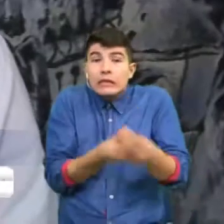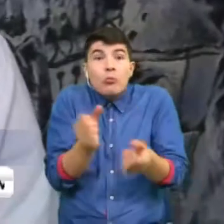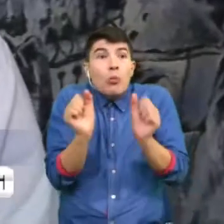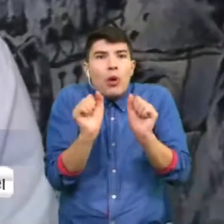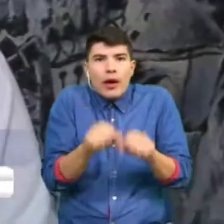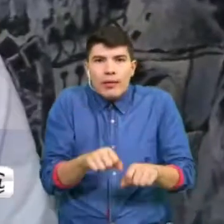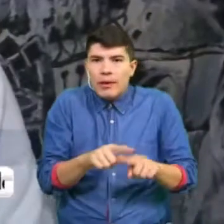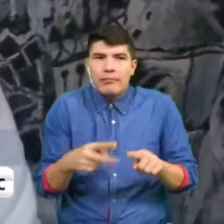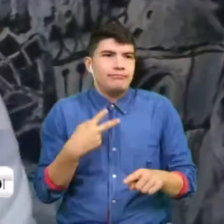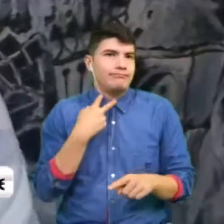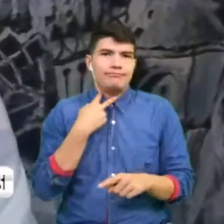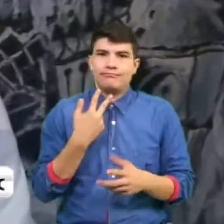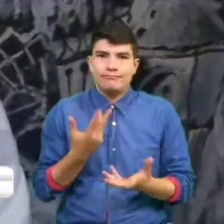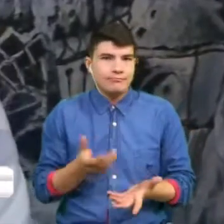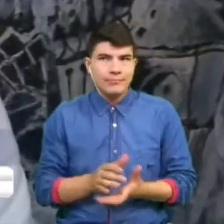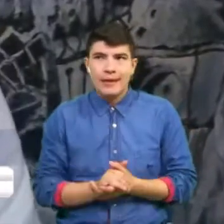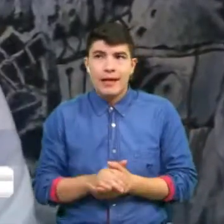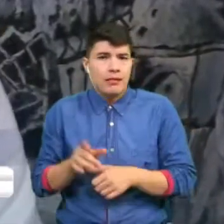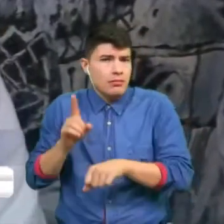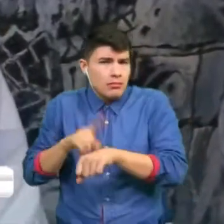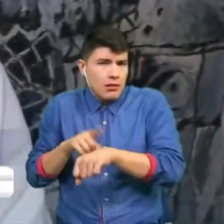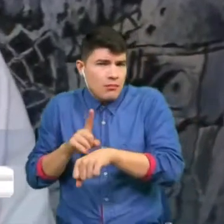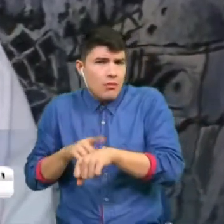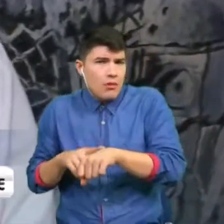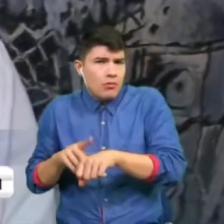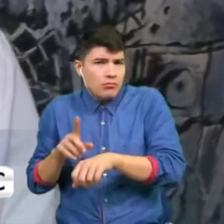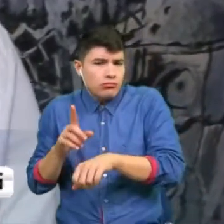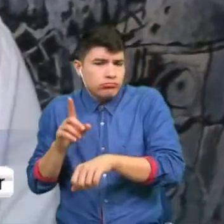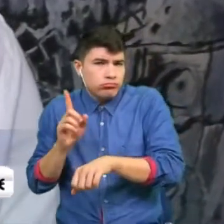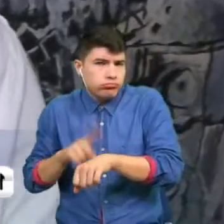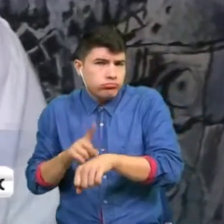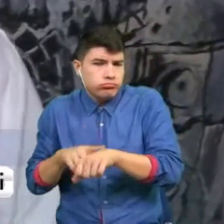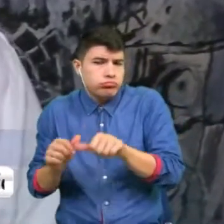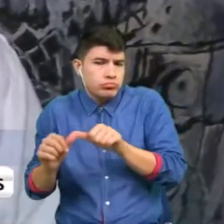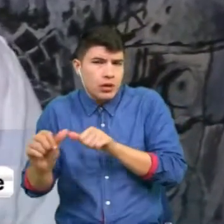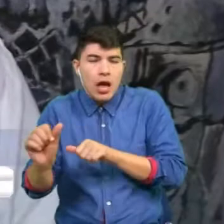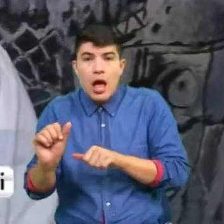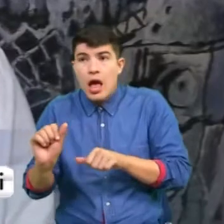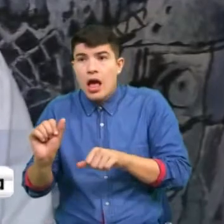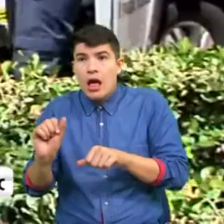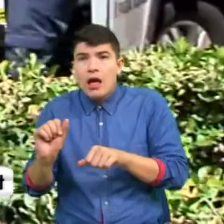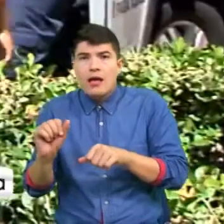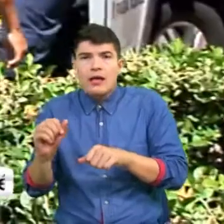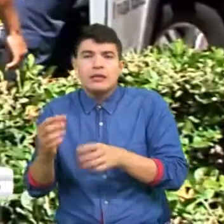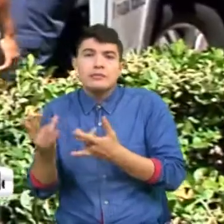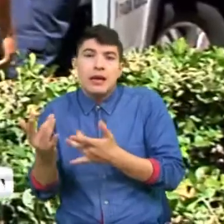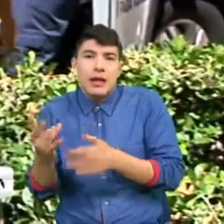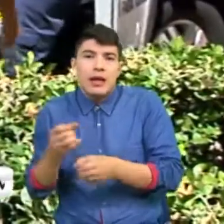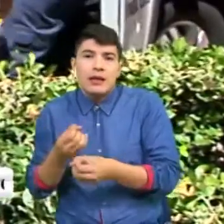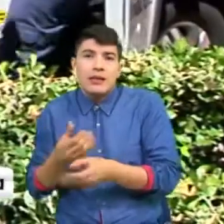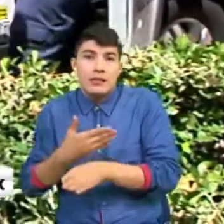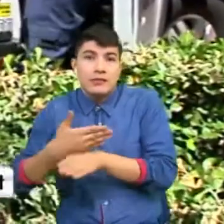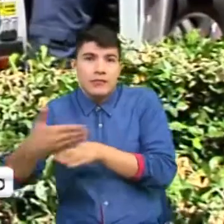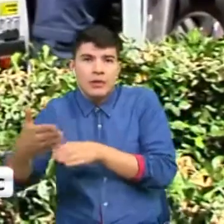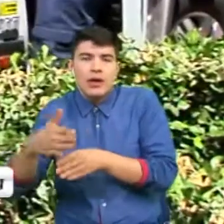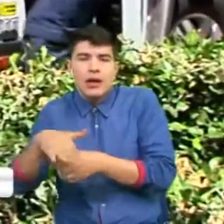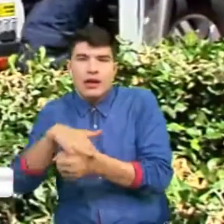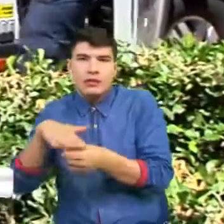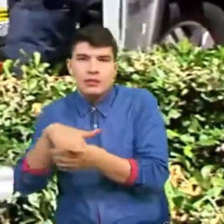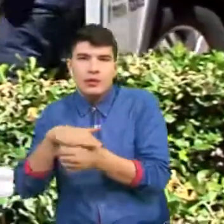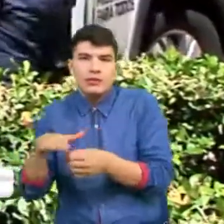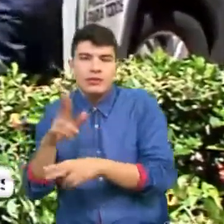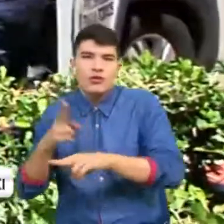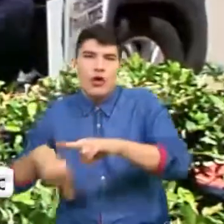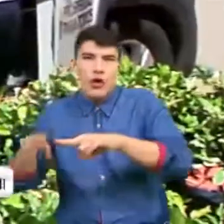Mientras es un tema temporal, mientras la situación se normaliza o se busca de alguna manera cómo esas